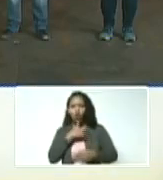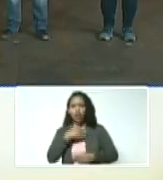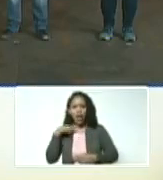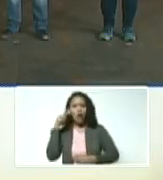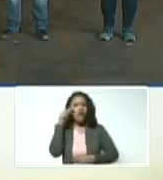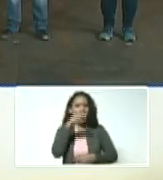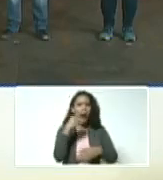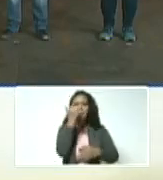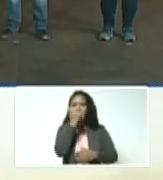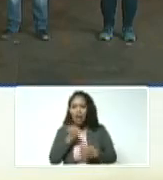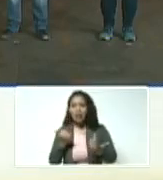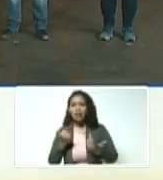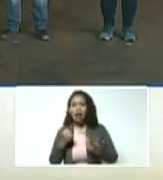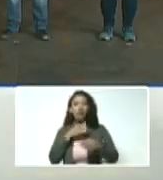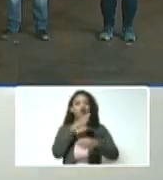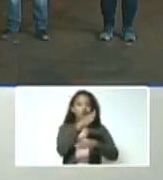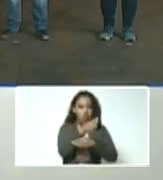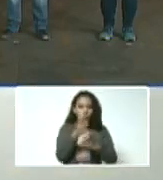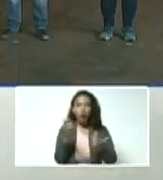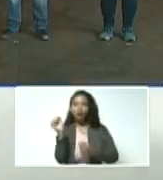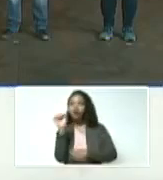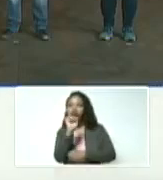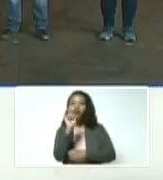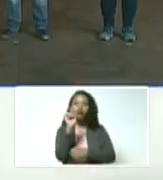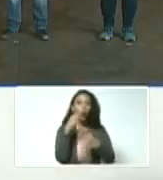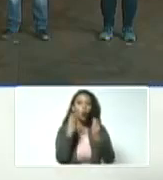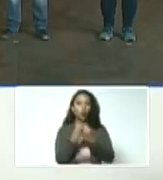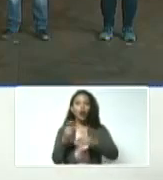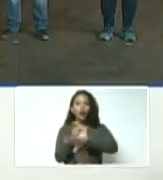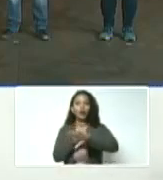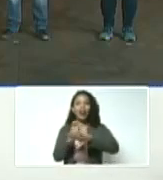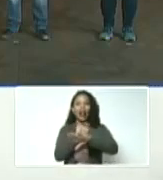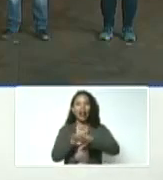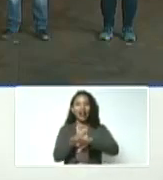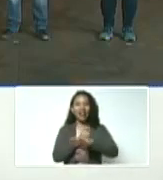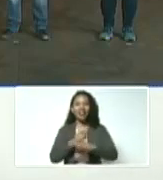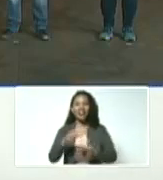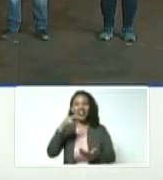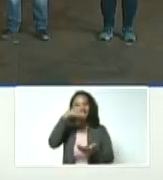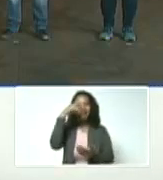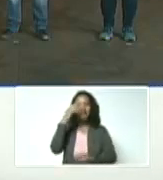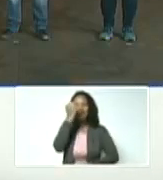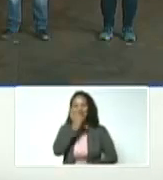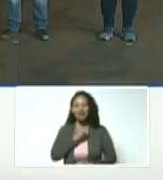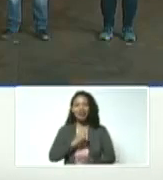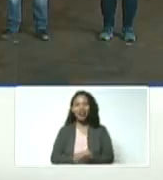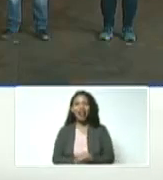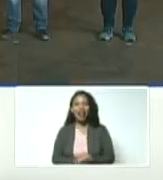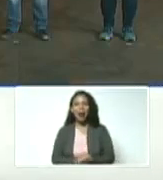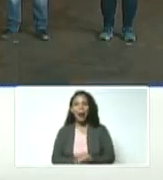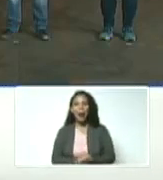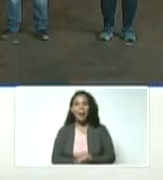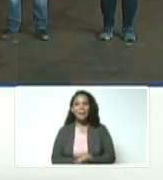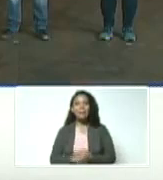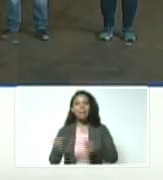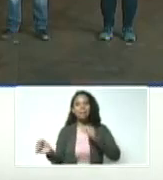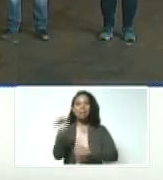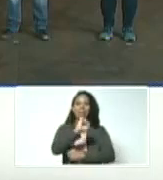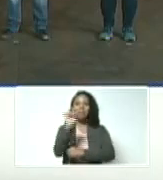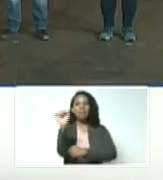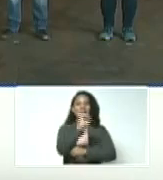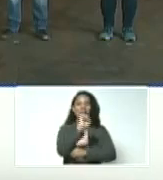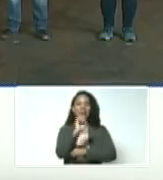fuimos Cilia, la Cava, la esposa de la Cava y yo, manejando por Valencia. Estuvimos una